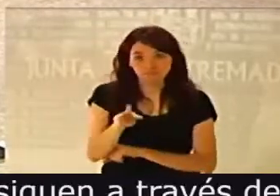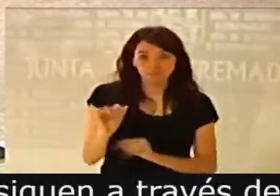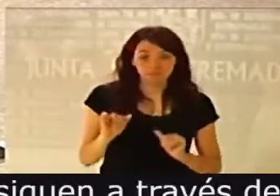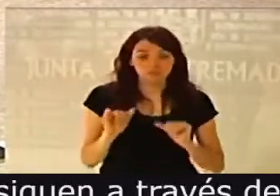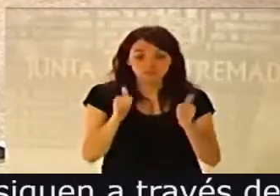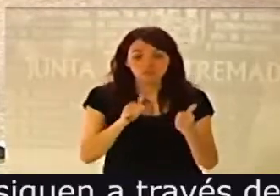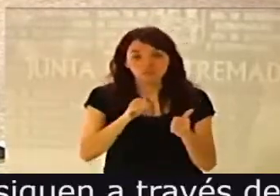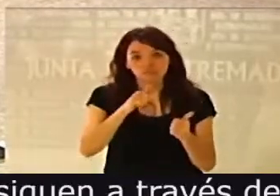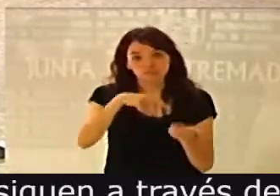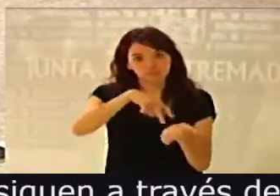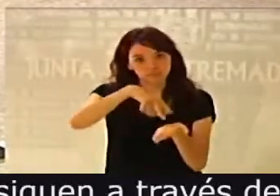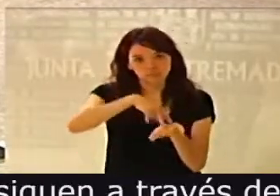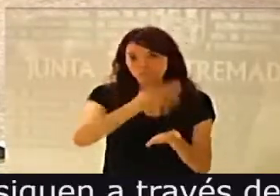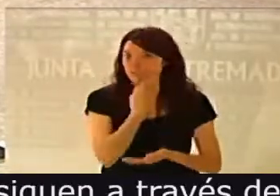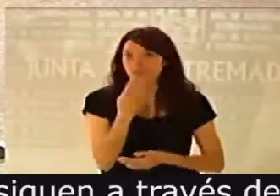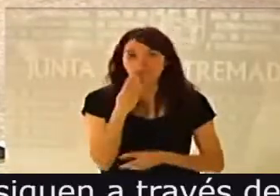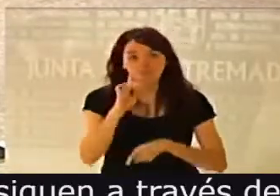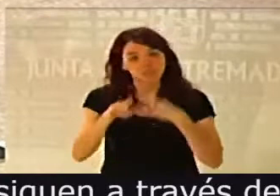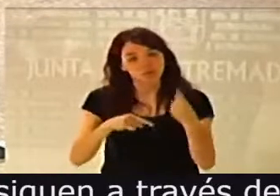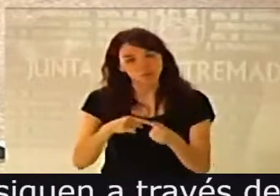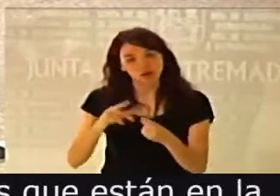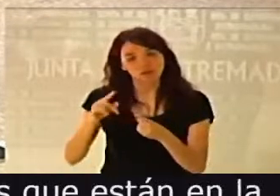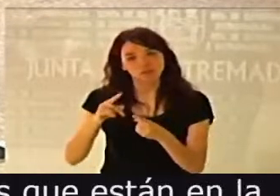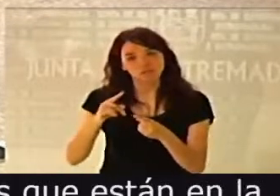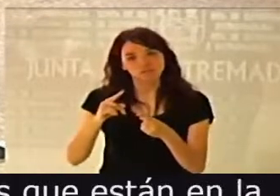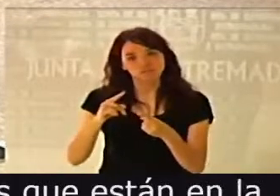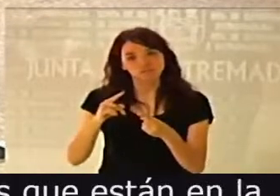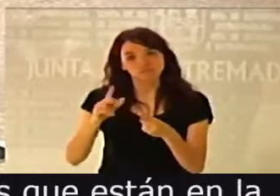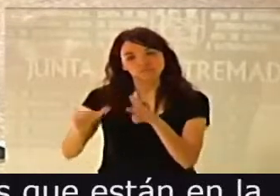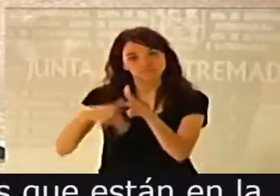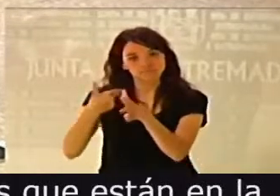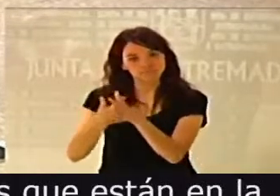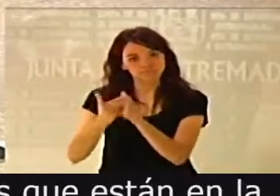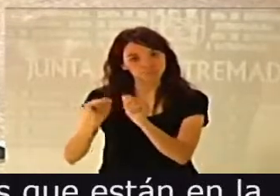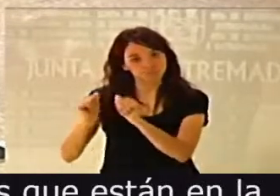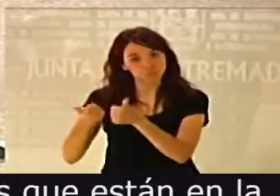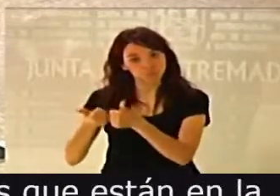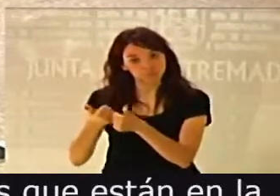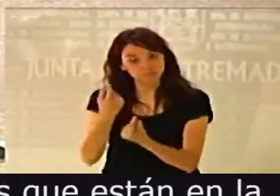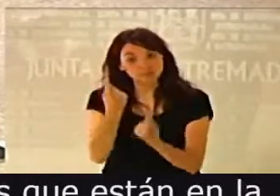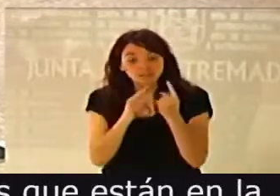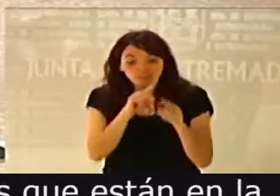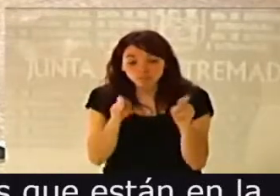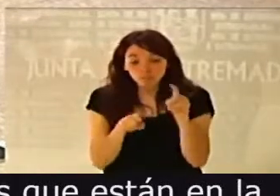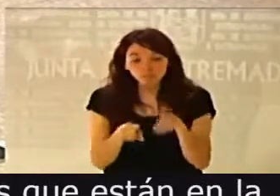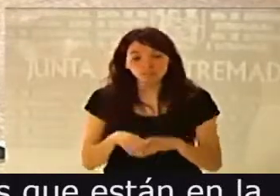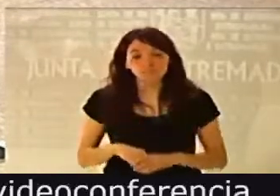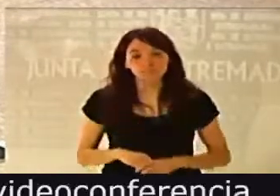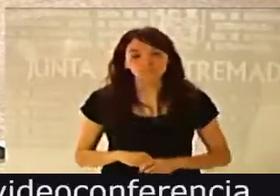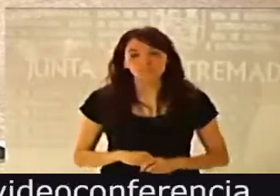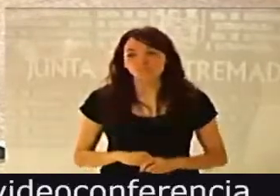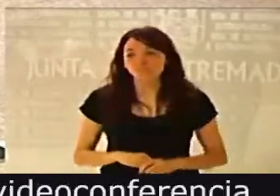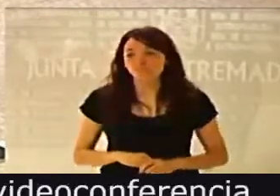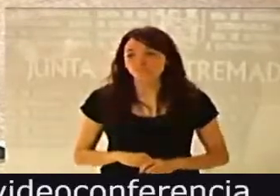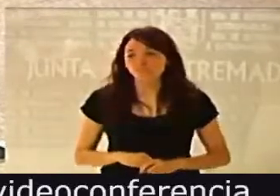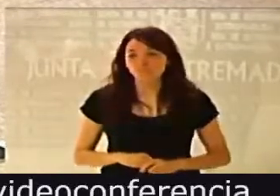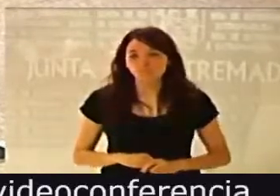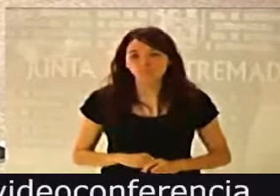aquí en la sala de prensa y después alternamos con los que están en videoconferencia. ¿Alguna pregunta? Sí, Delia.